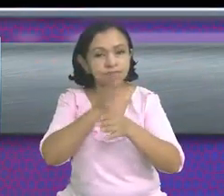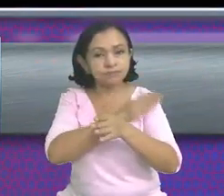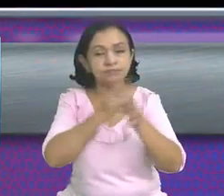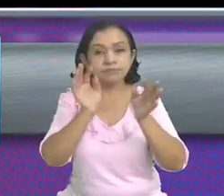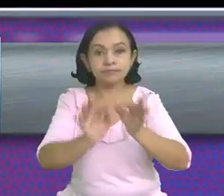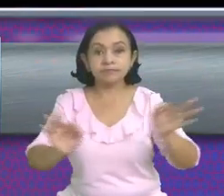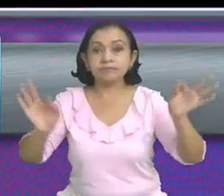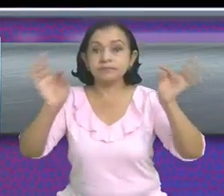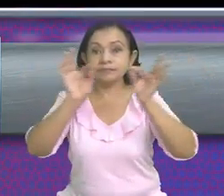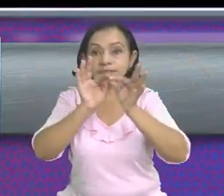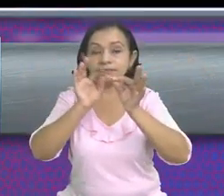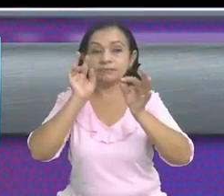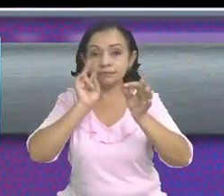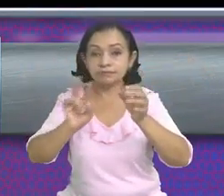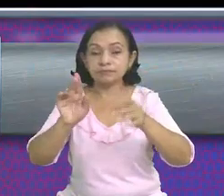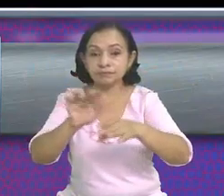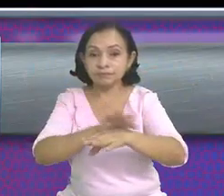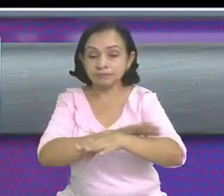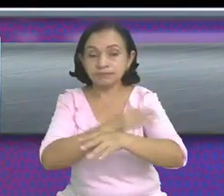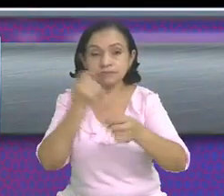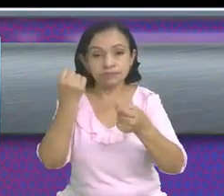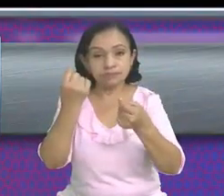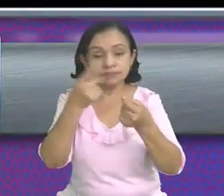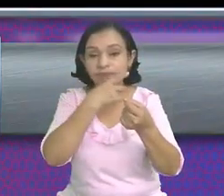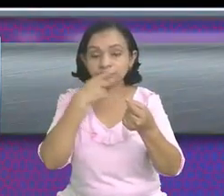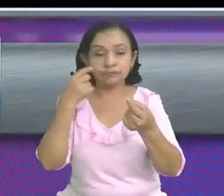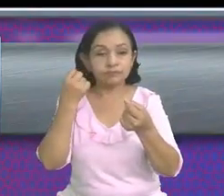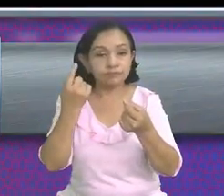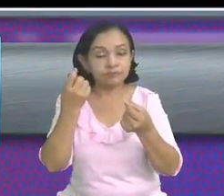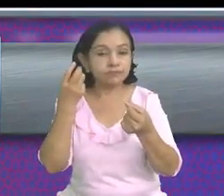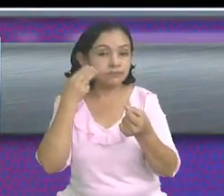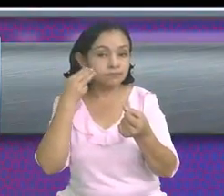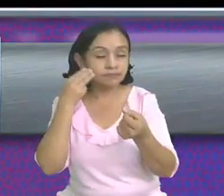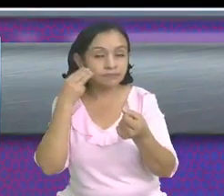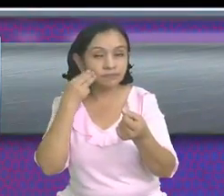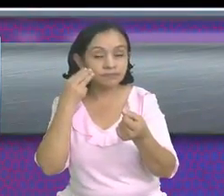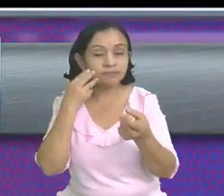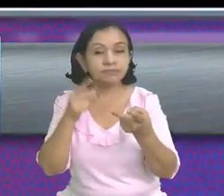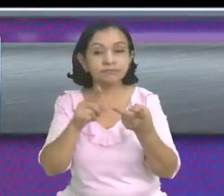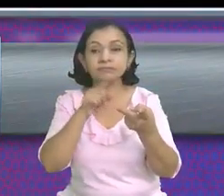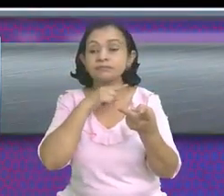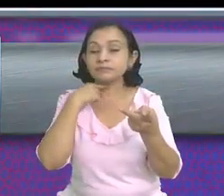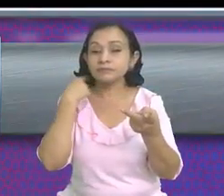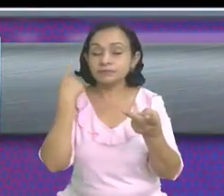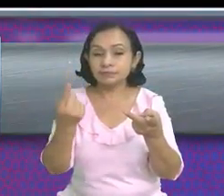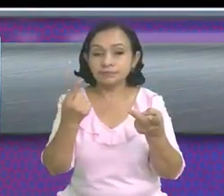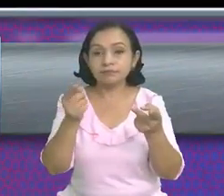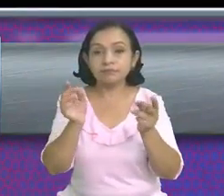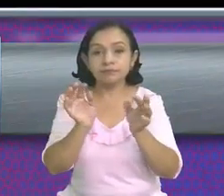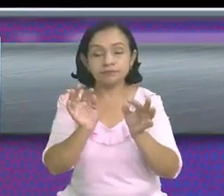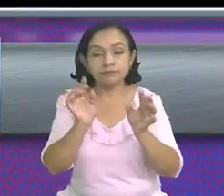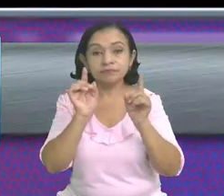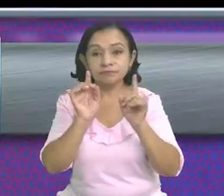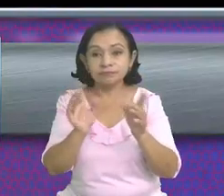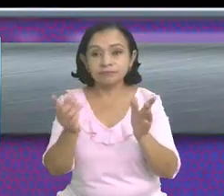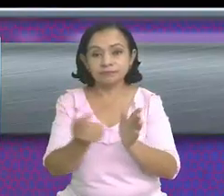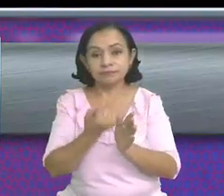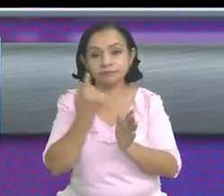importantes. Ahí se siente la falta del papá, la falta del mamá, y efectivamente un factor protector a nivel